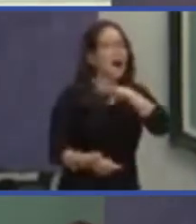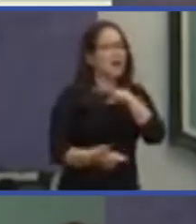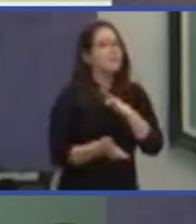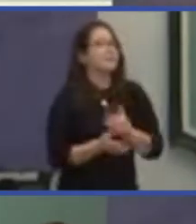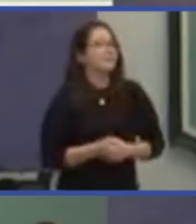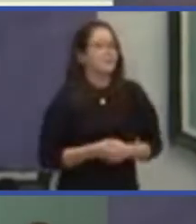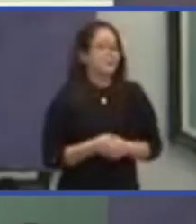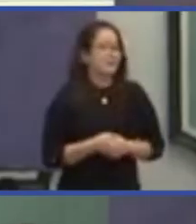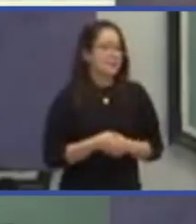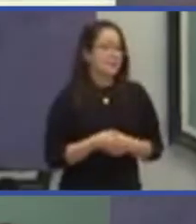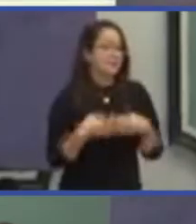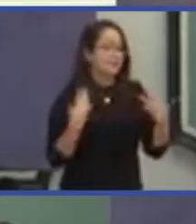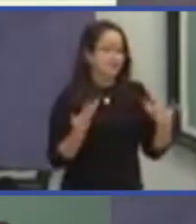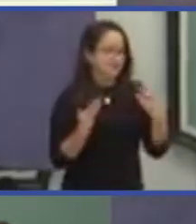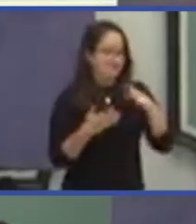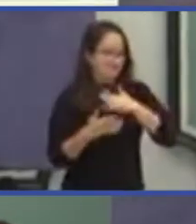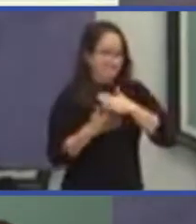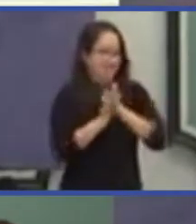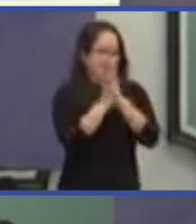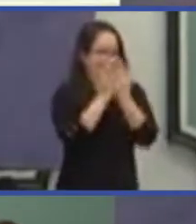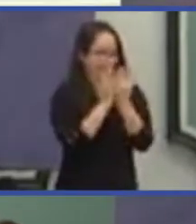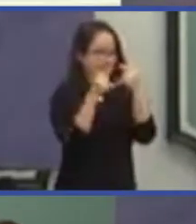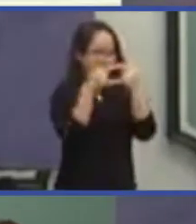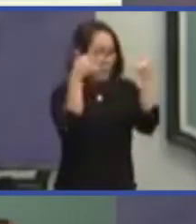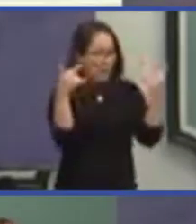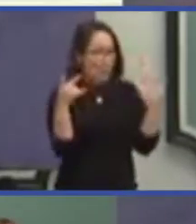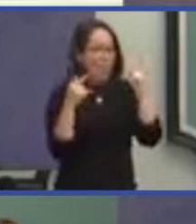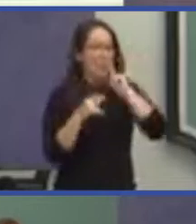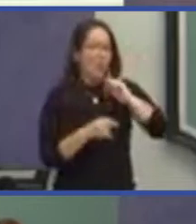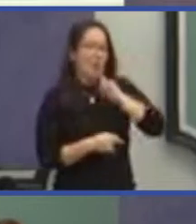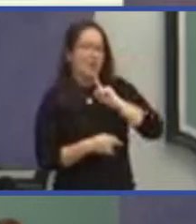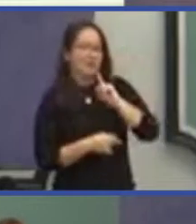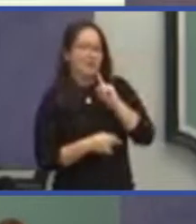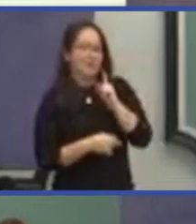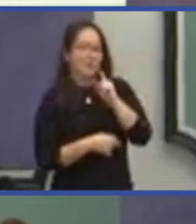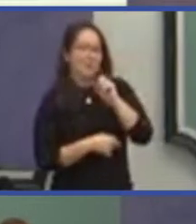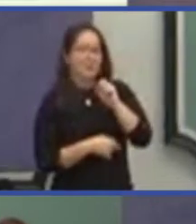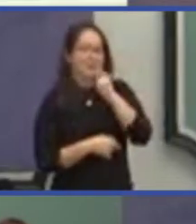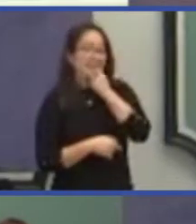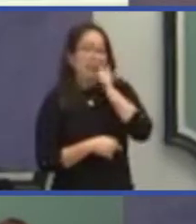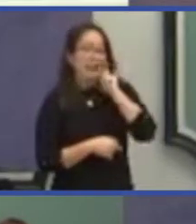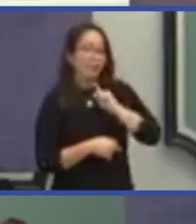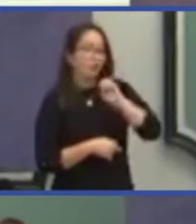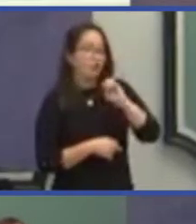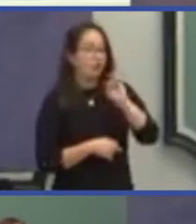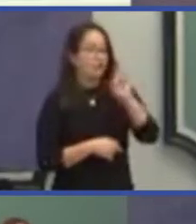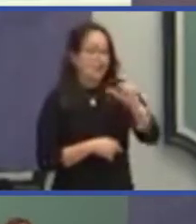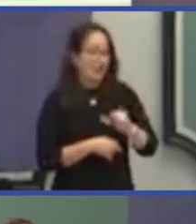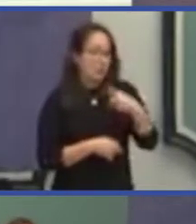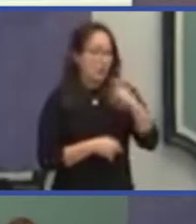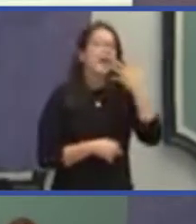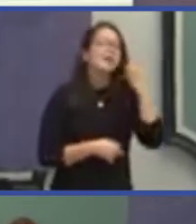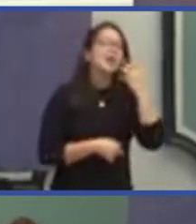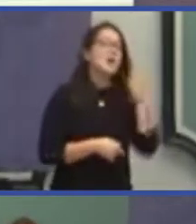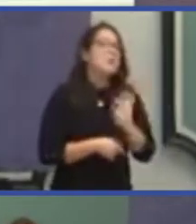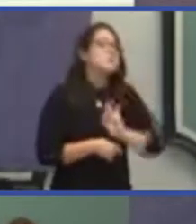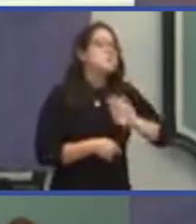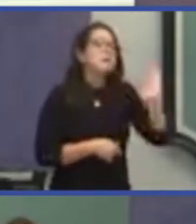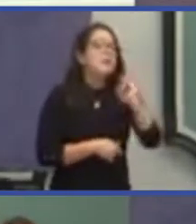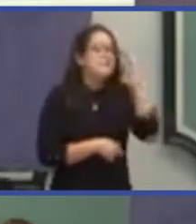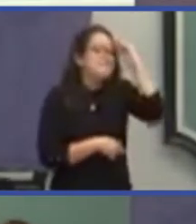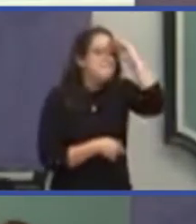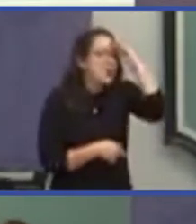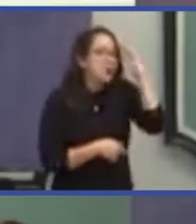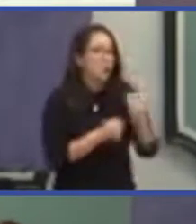libro de cuentos están Sofía y su gatita. Supongamos que llega un nuevo huésped que es uno de esos monstruos del país del infinito.